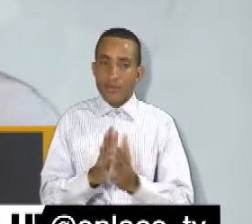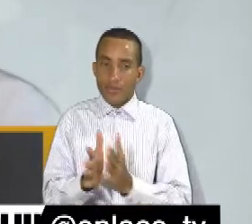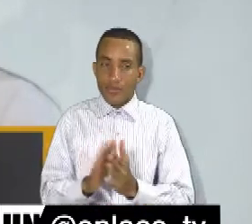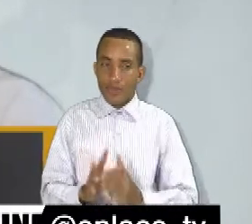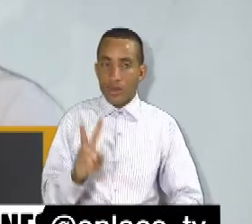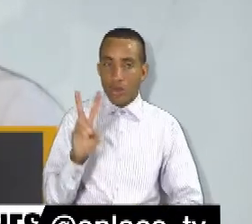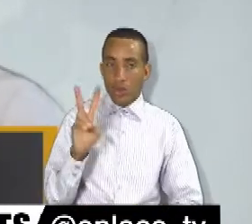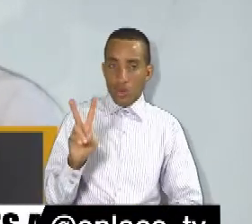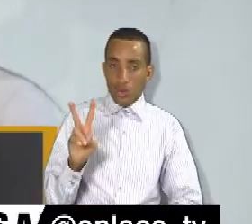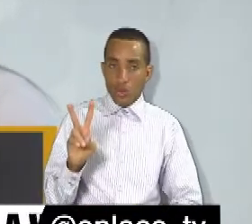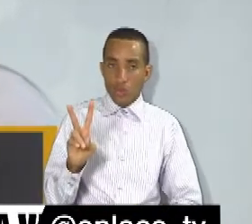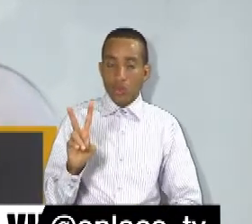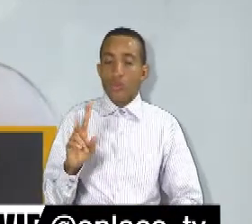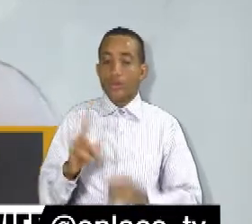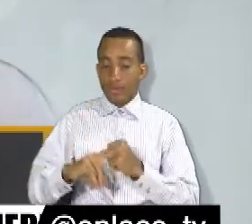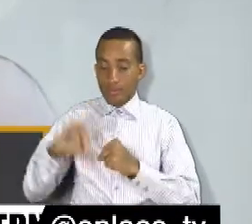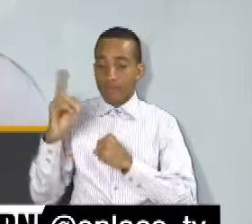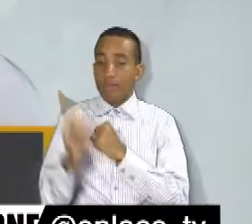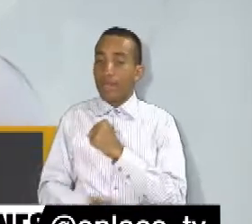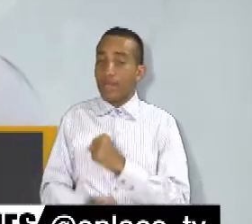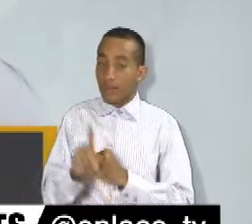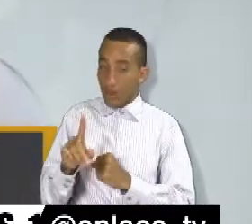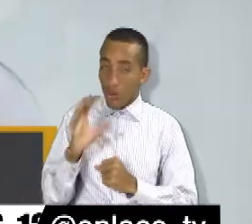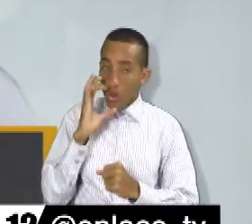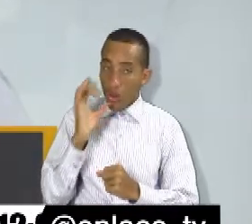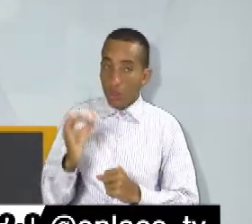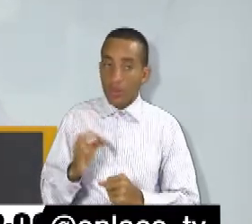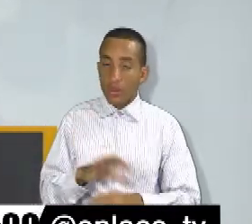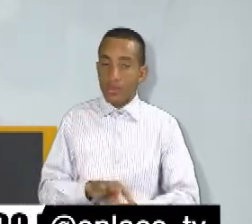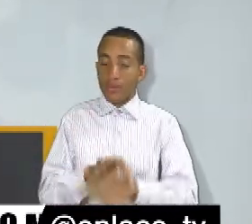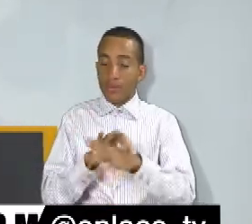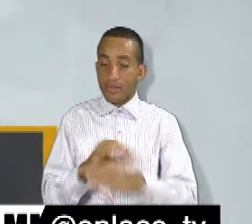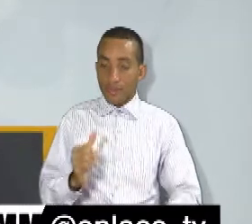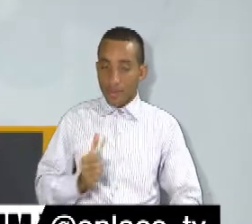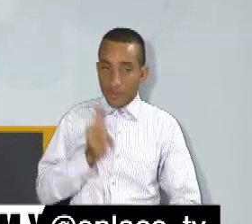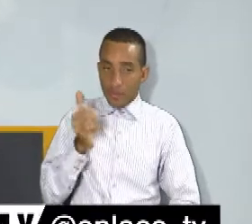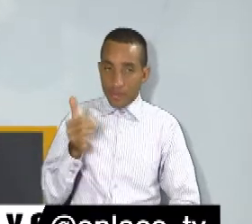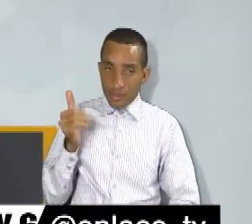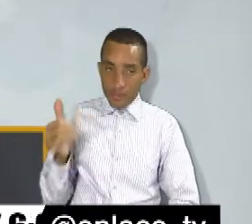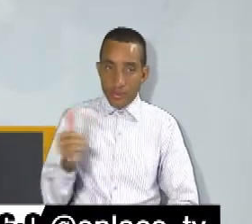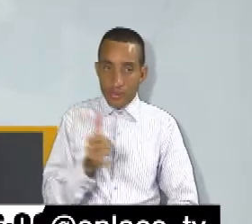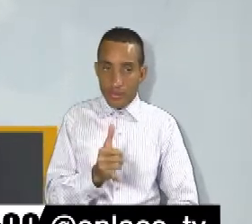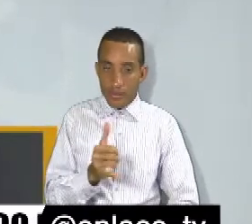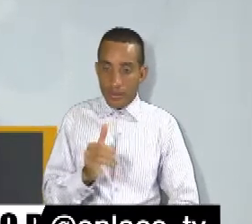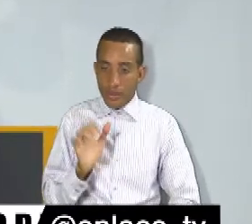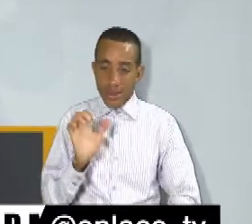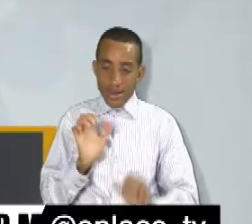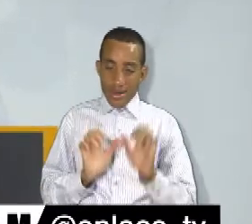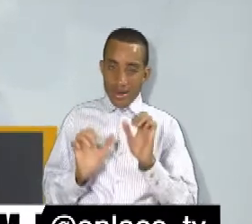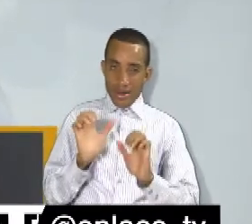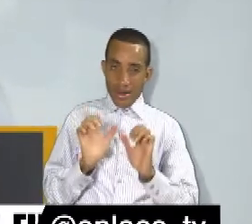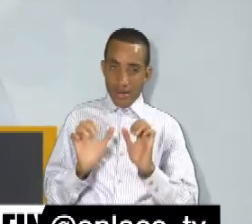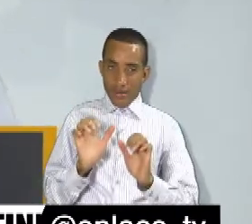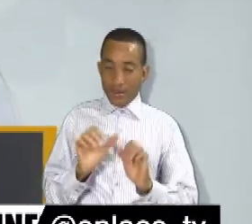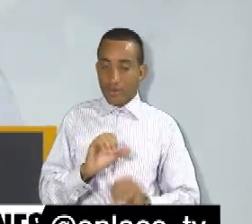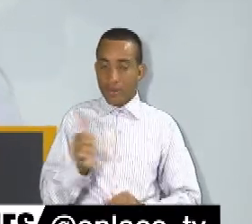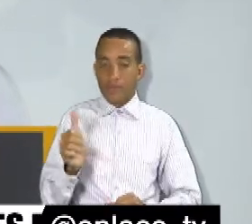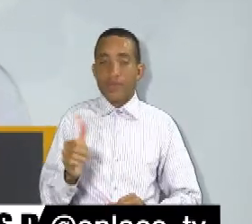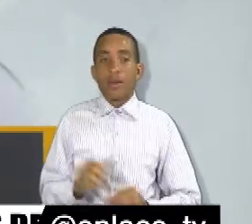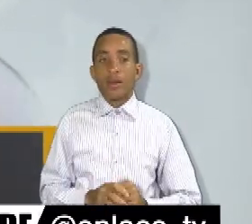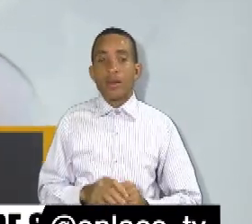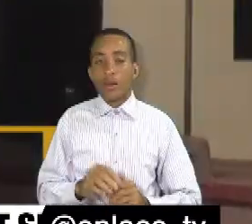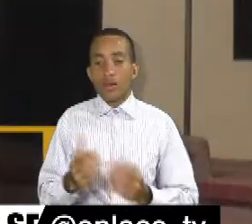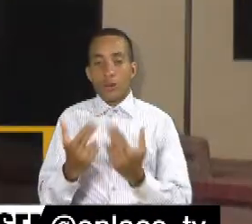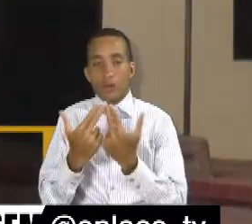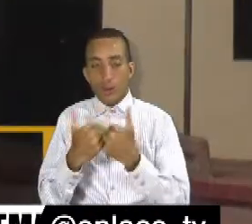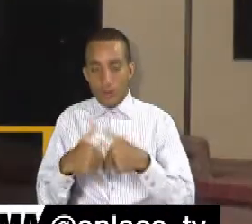delitos que se van a imputar en este momento, que son el delito de acceso carnal en incapacidad de resistir agravado en concurso con acto sexual con